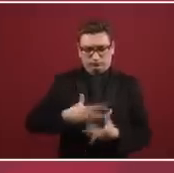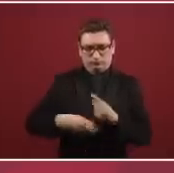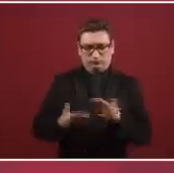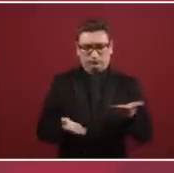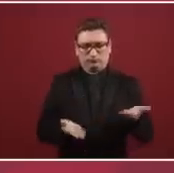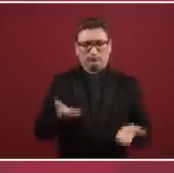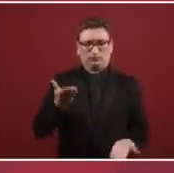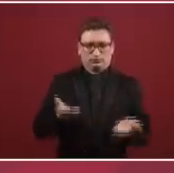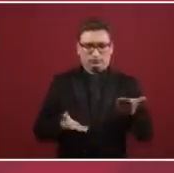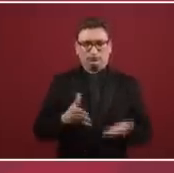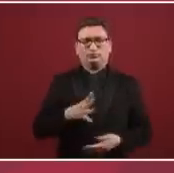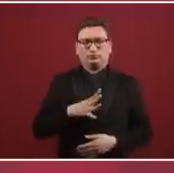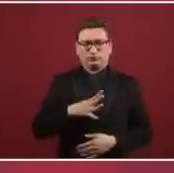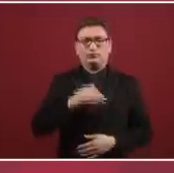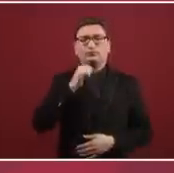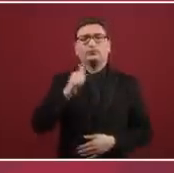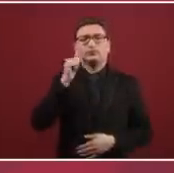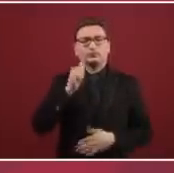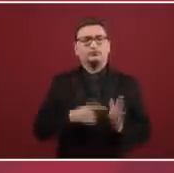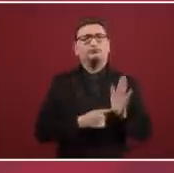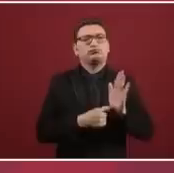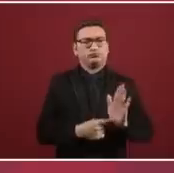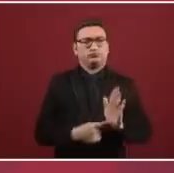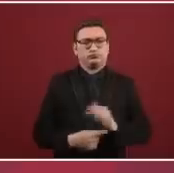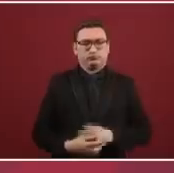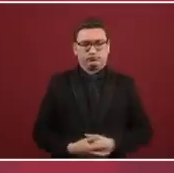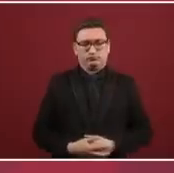demostró ayer.